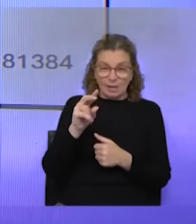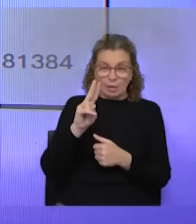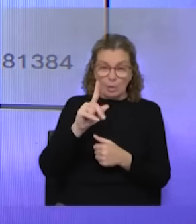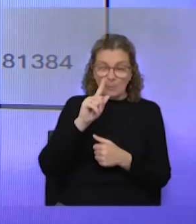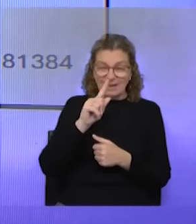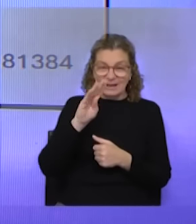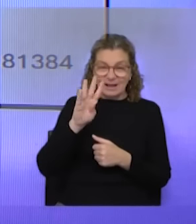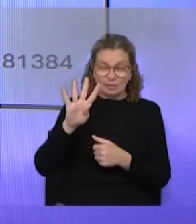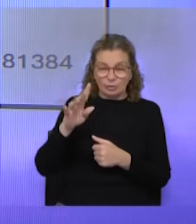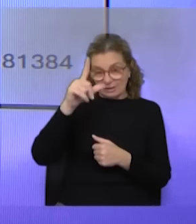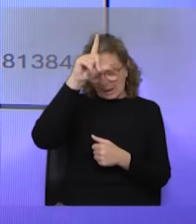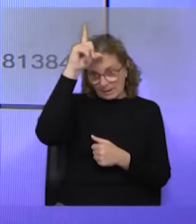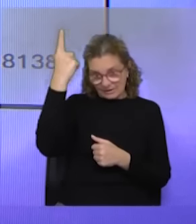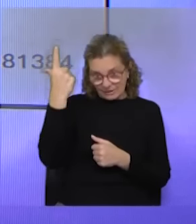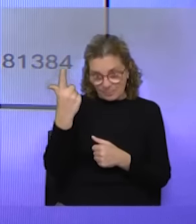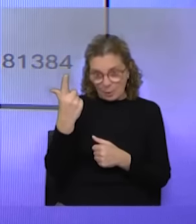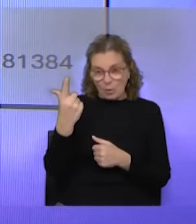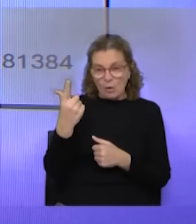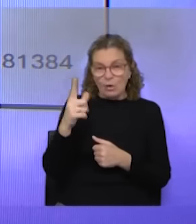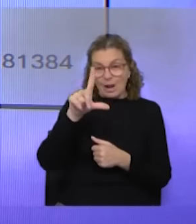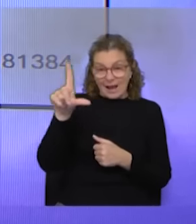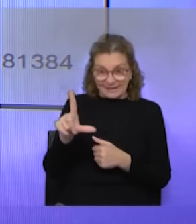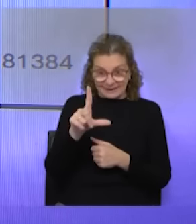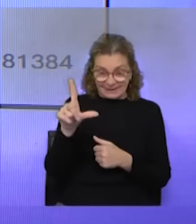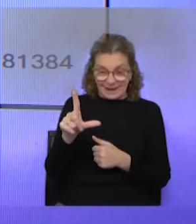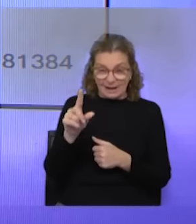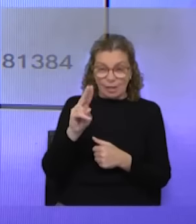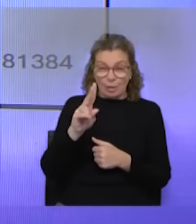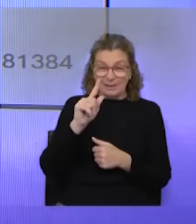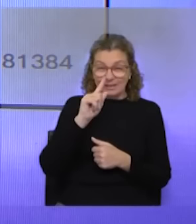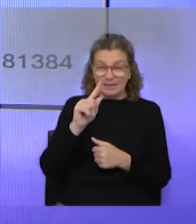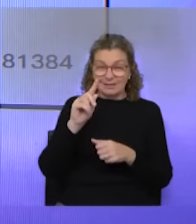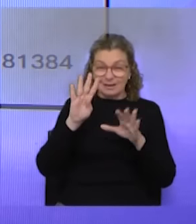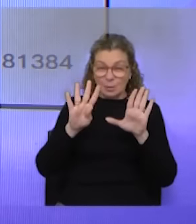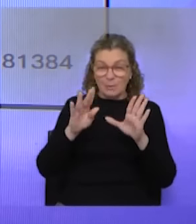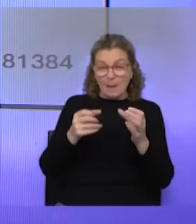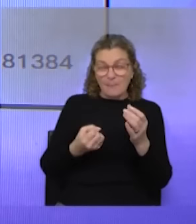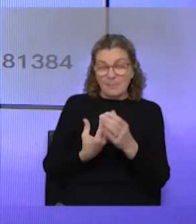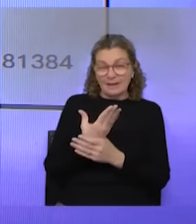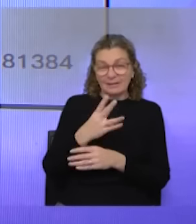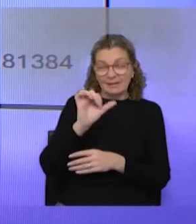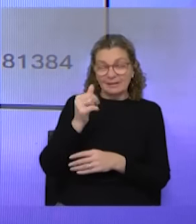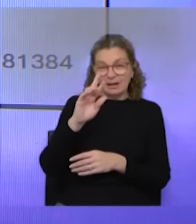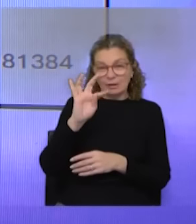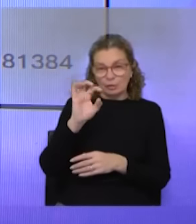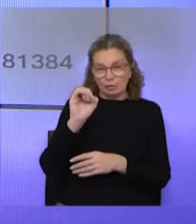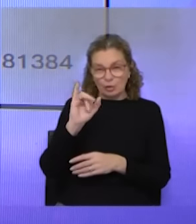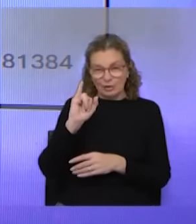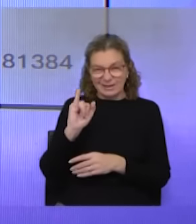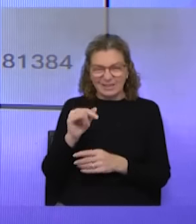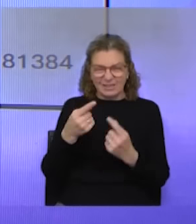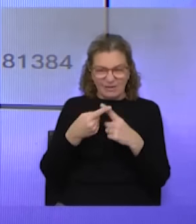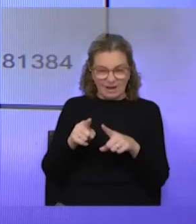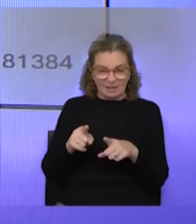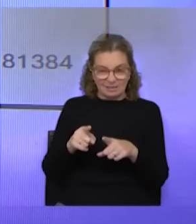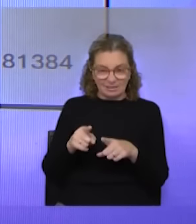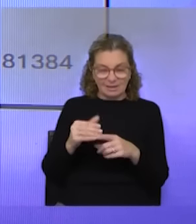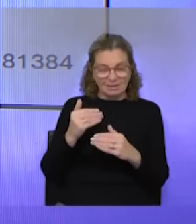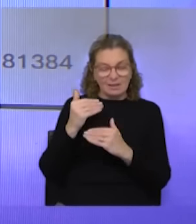aparición de la calle pouco en la arrañaga 2019 aparece la figura de sartori que tiene una dinámica distinto